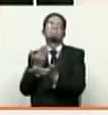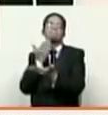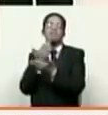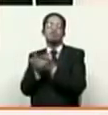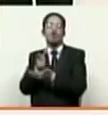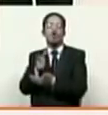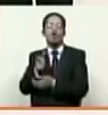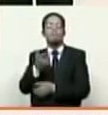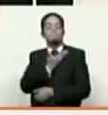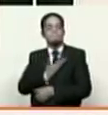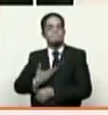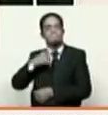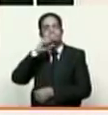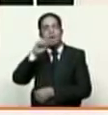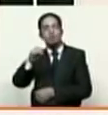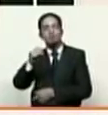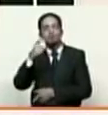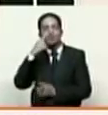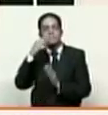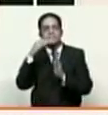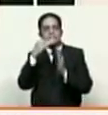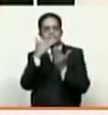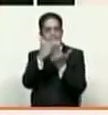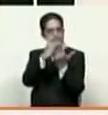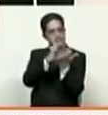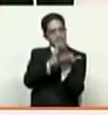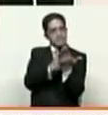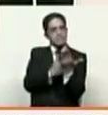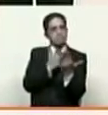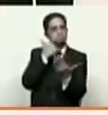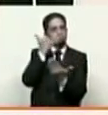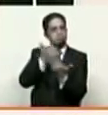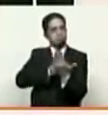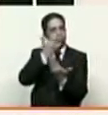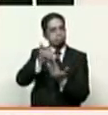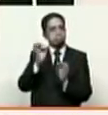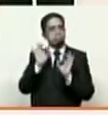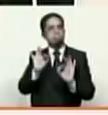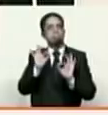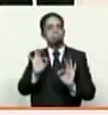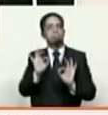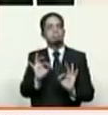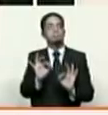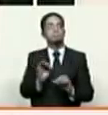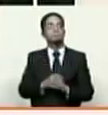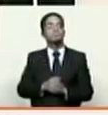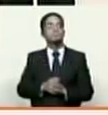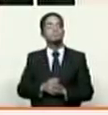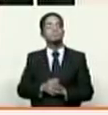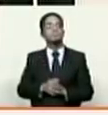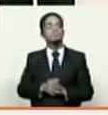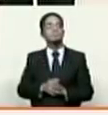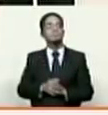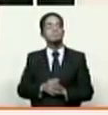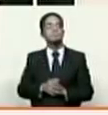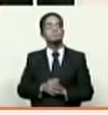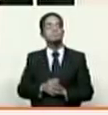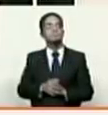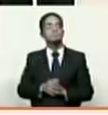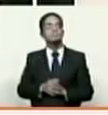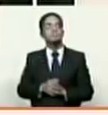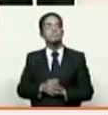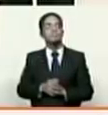a una agenda de trabajo muy concentrada en los principales marcadores de nuestra